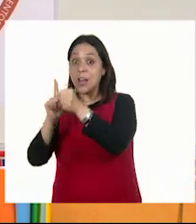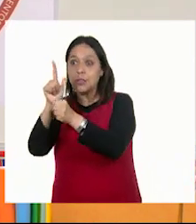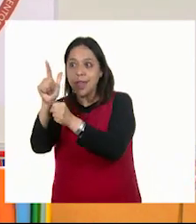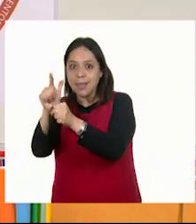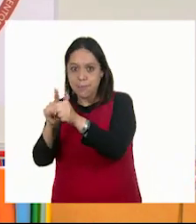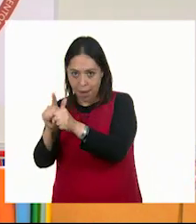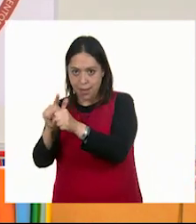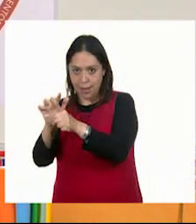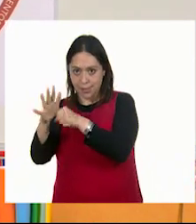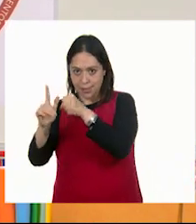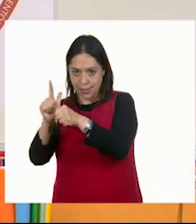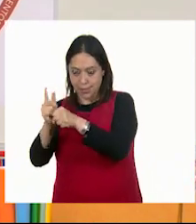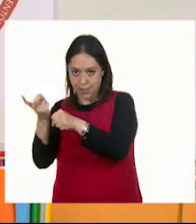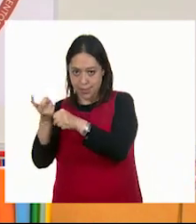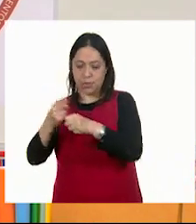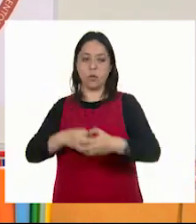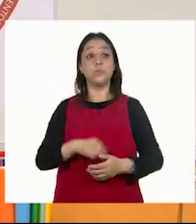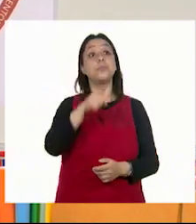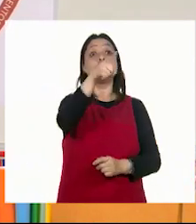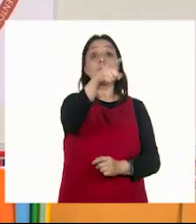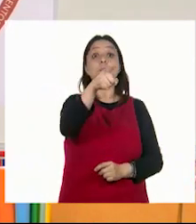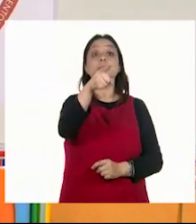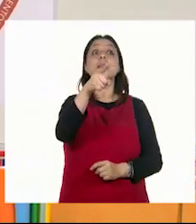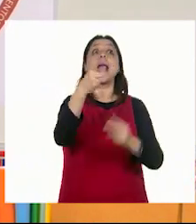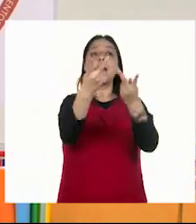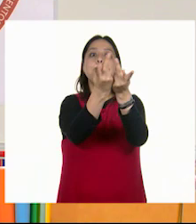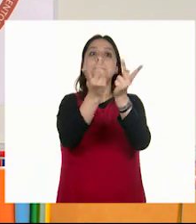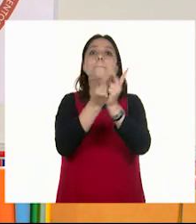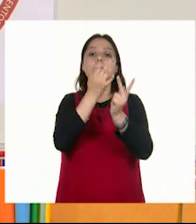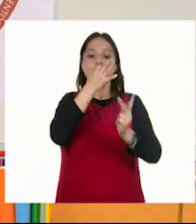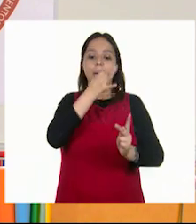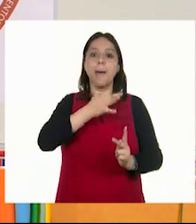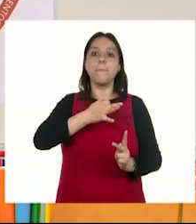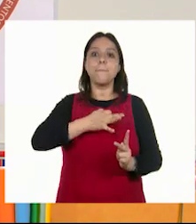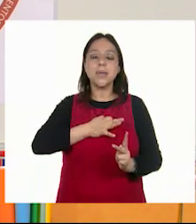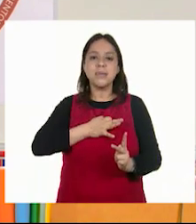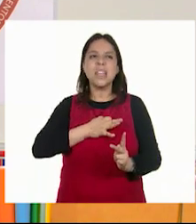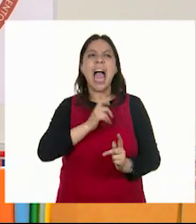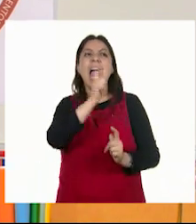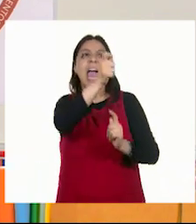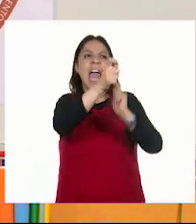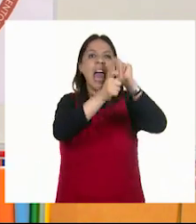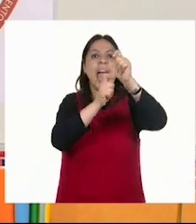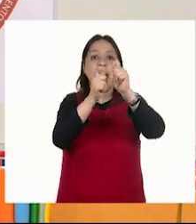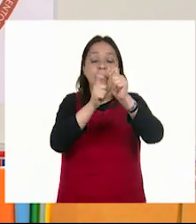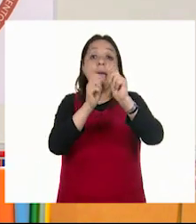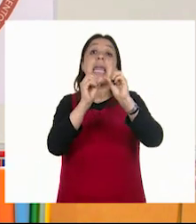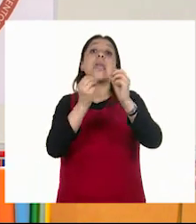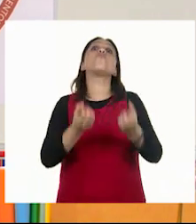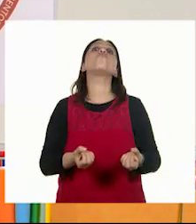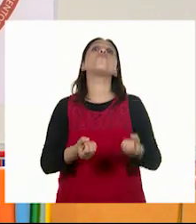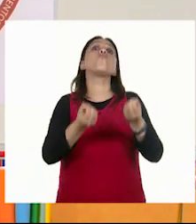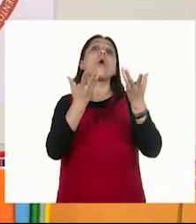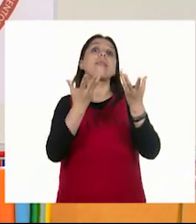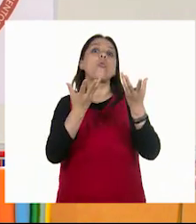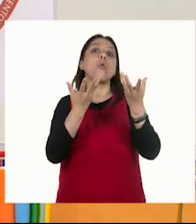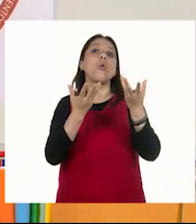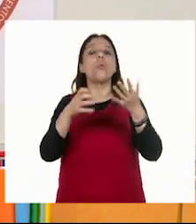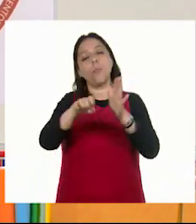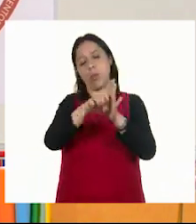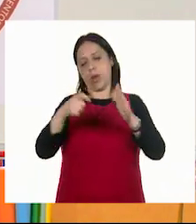indicando qué y cuánto debemos comer. Si yo me sirvo en mi plato del bien comer